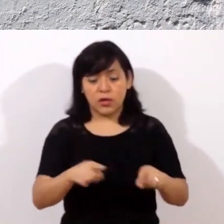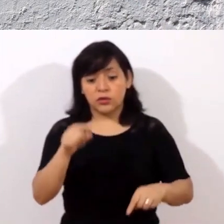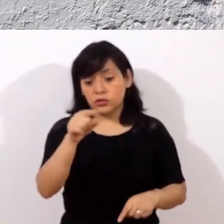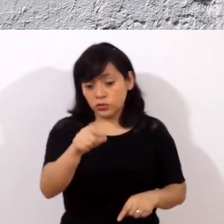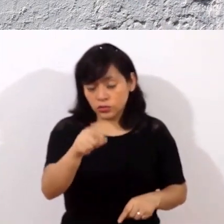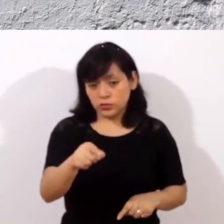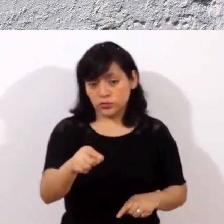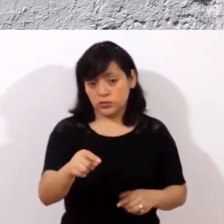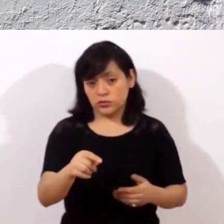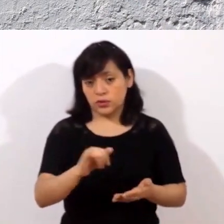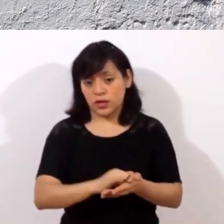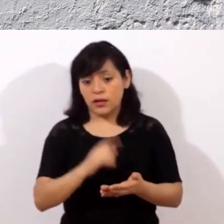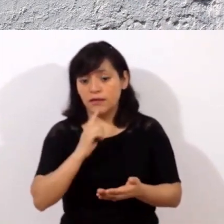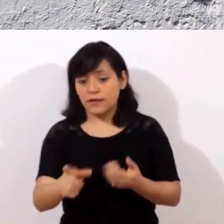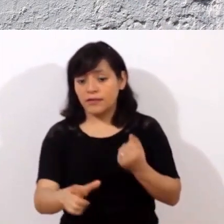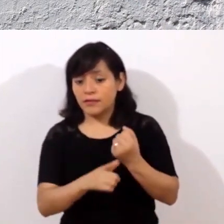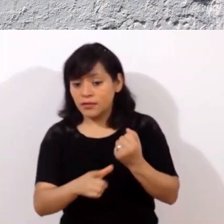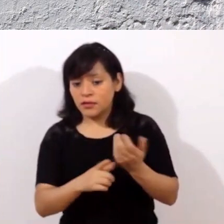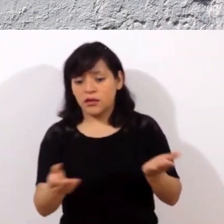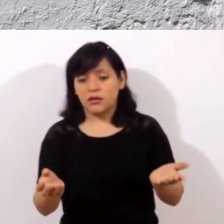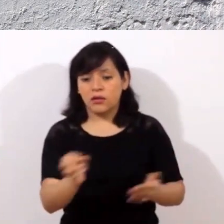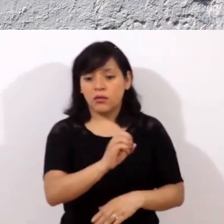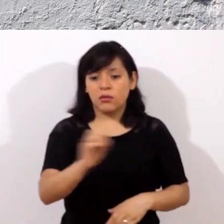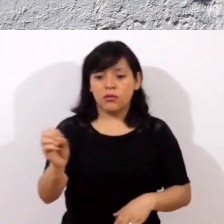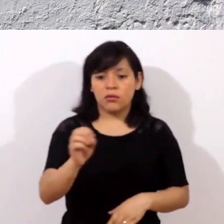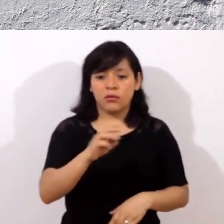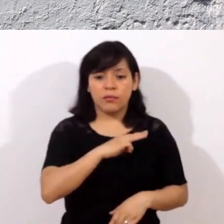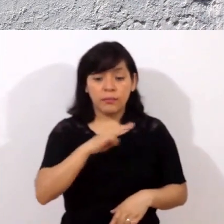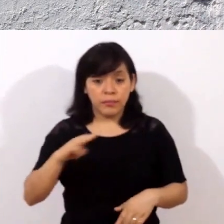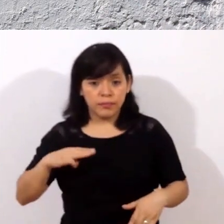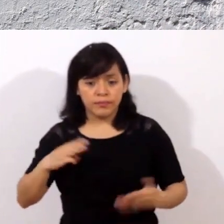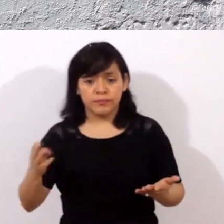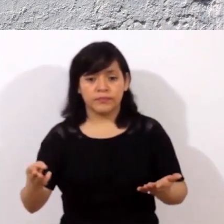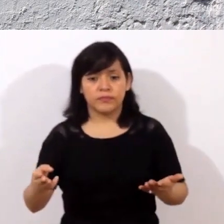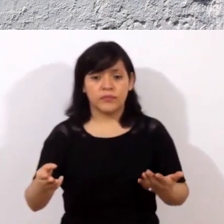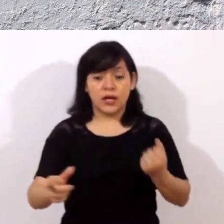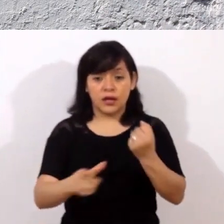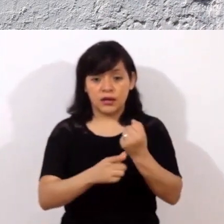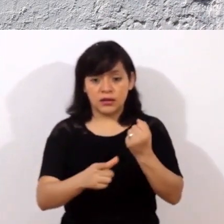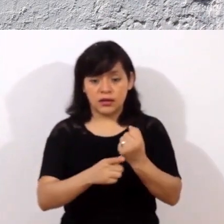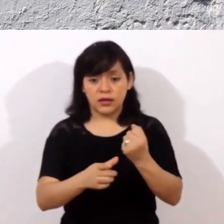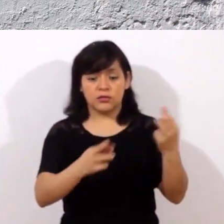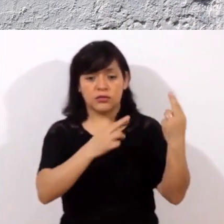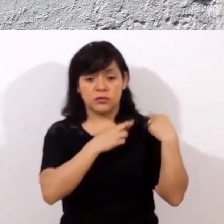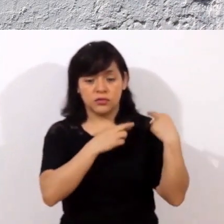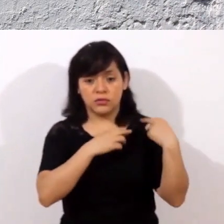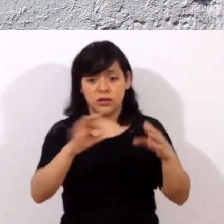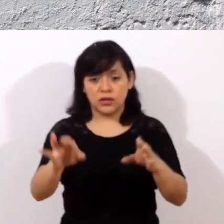líder, para ti que eres ministro, el liderazgo espiritual es una responsabilidad muy